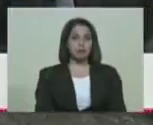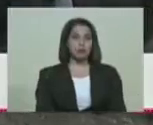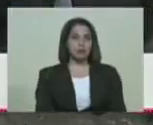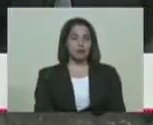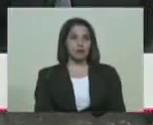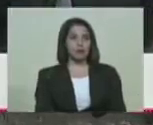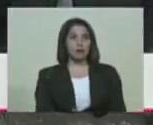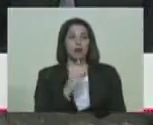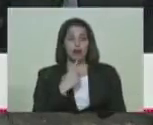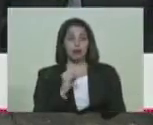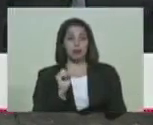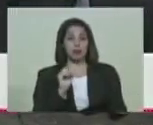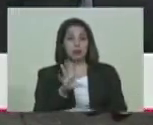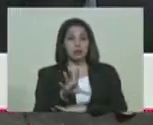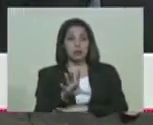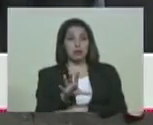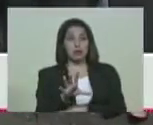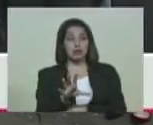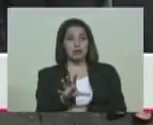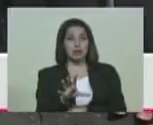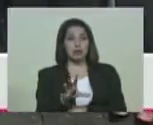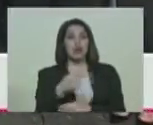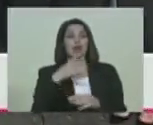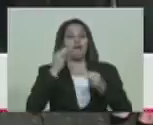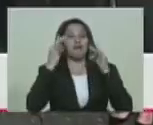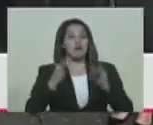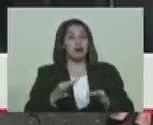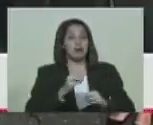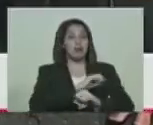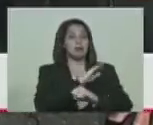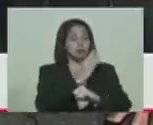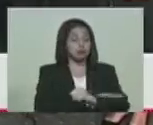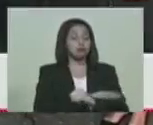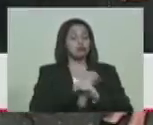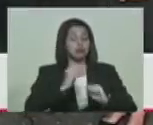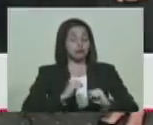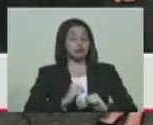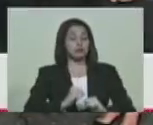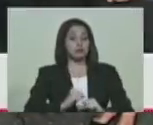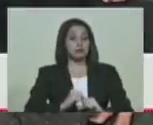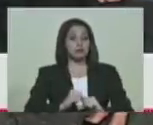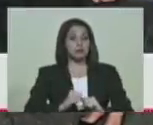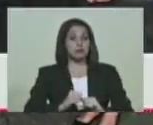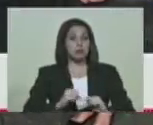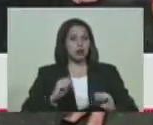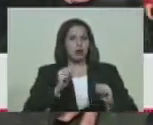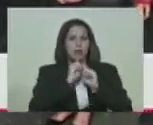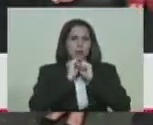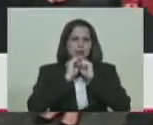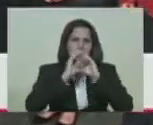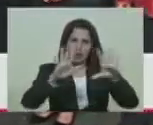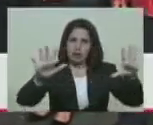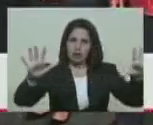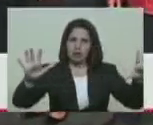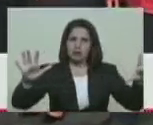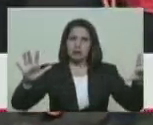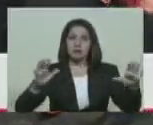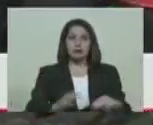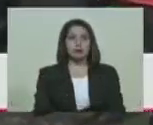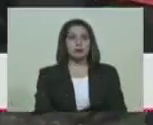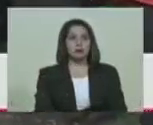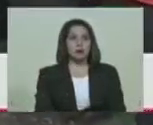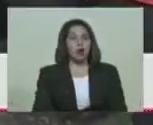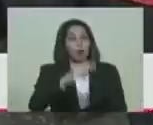Mi mensaje es de firmeza, es un mensaje colectivo, es un